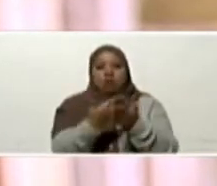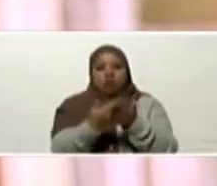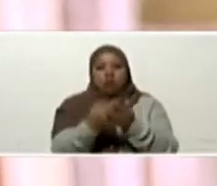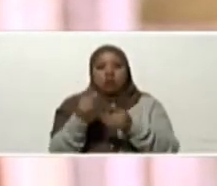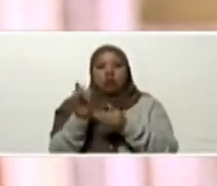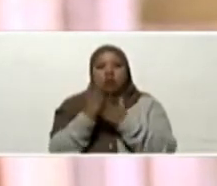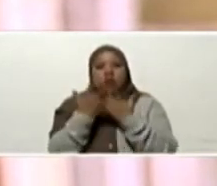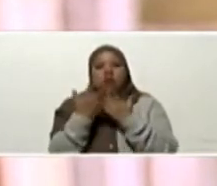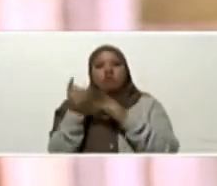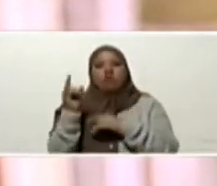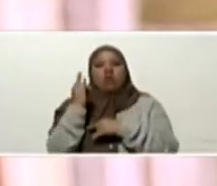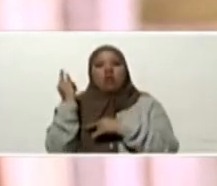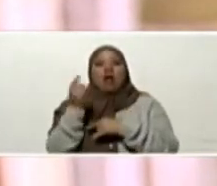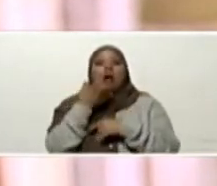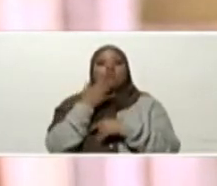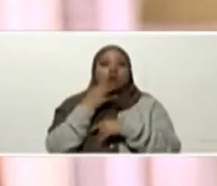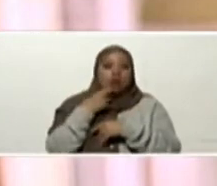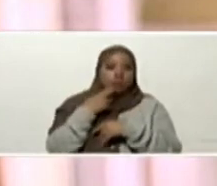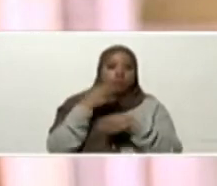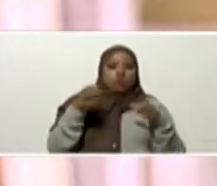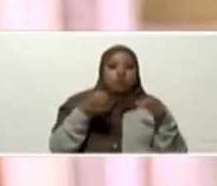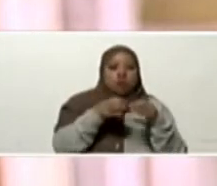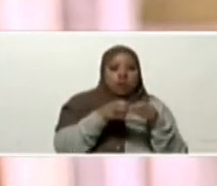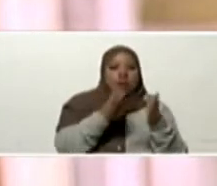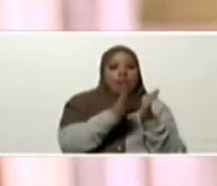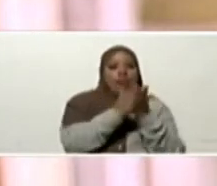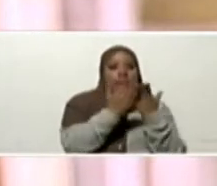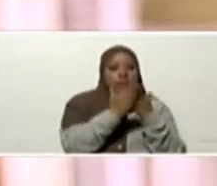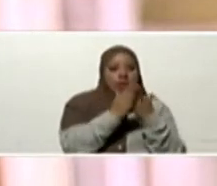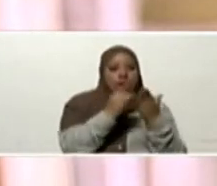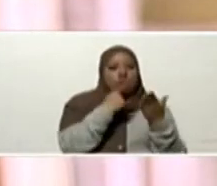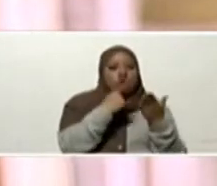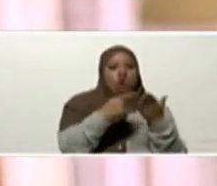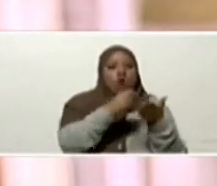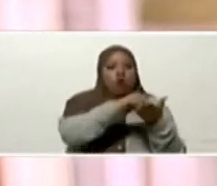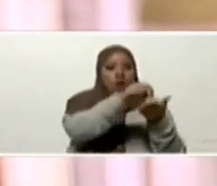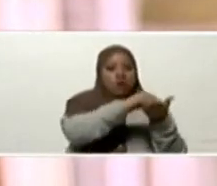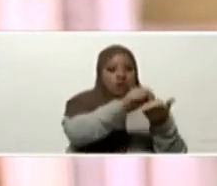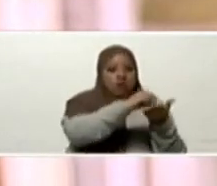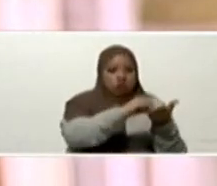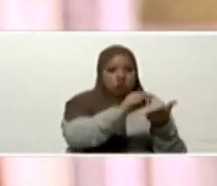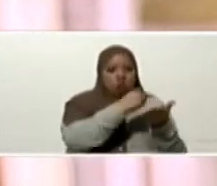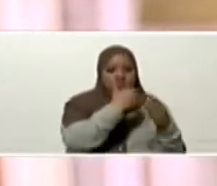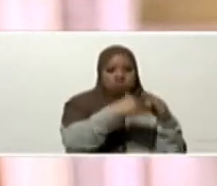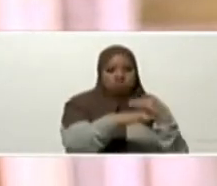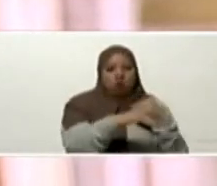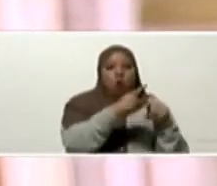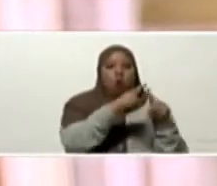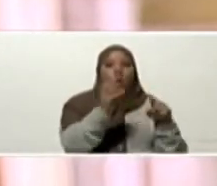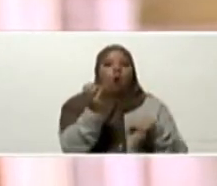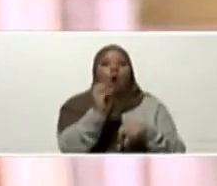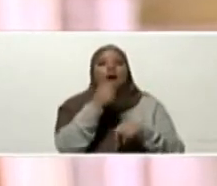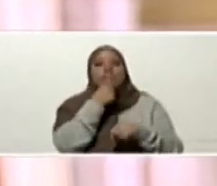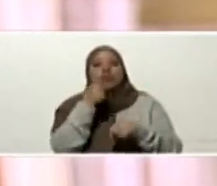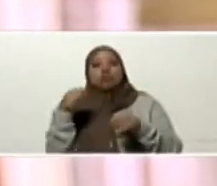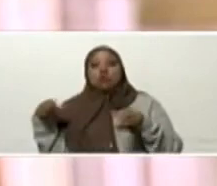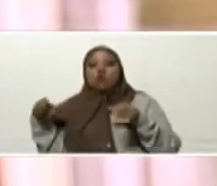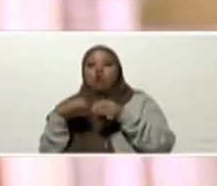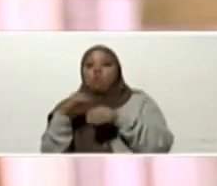libro digital, impreso en texto o en digital, y